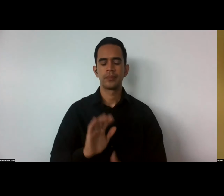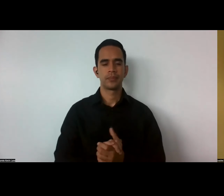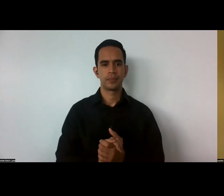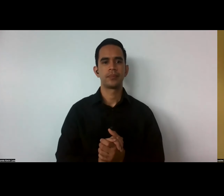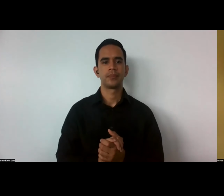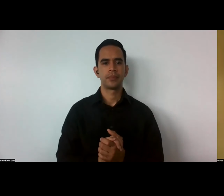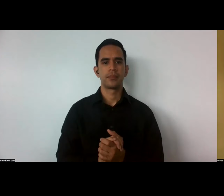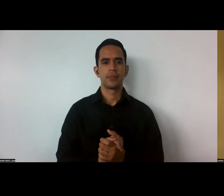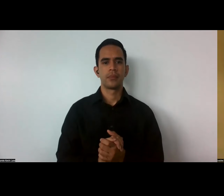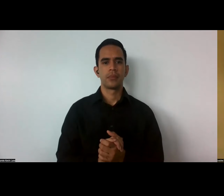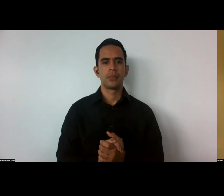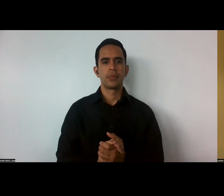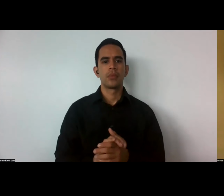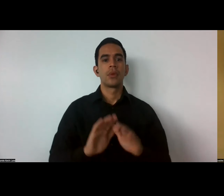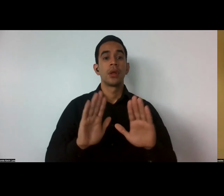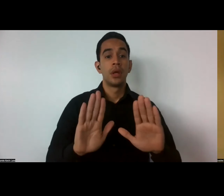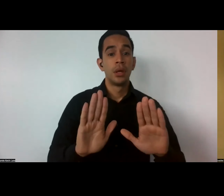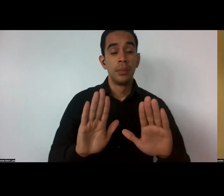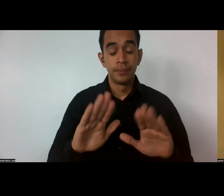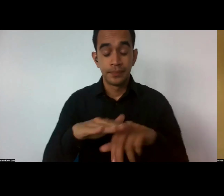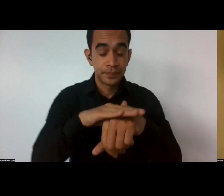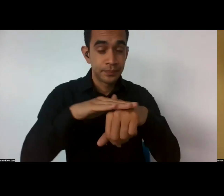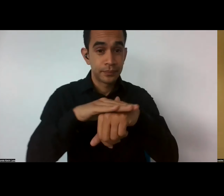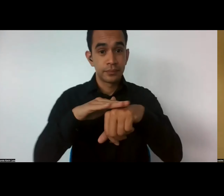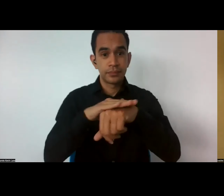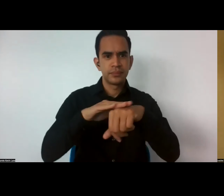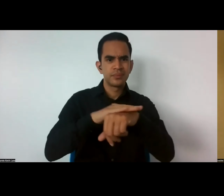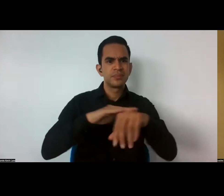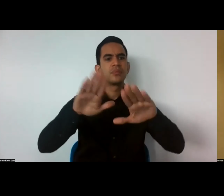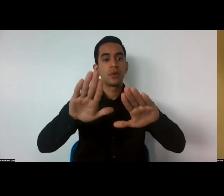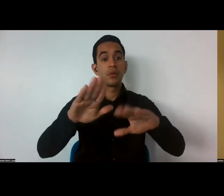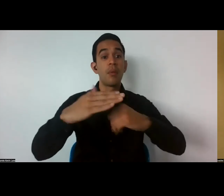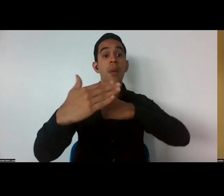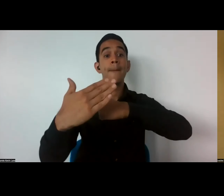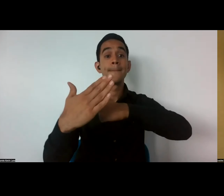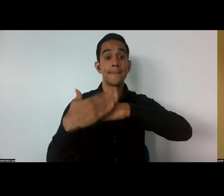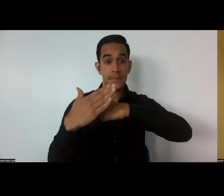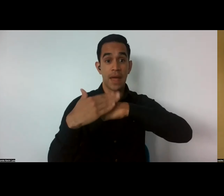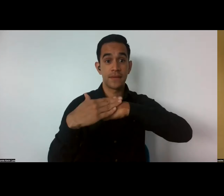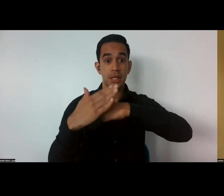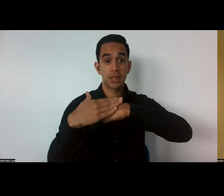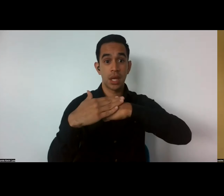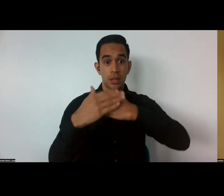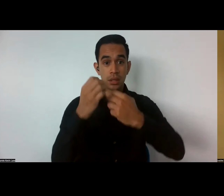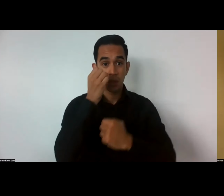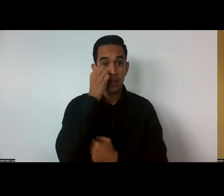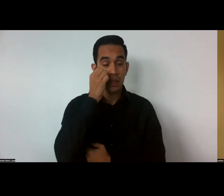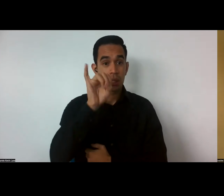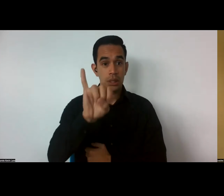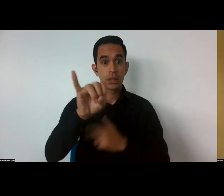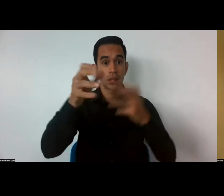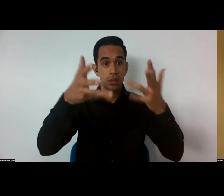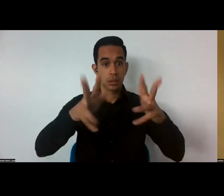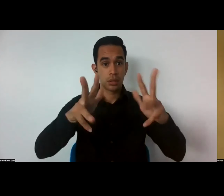intentamos. Solo voy a pedir que alguien abra su micrófono y me diga si ya pueden ver